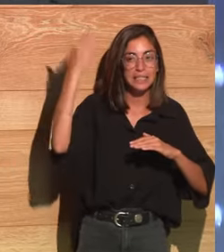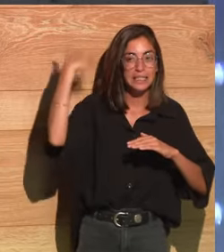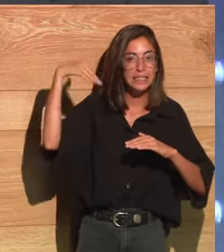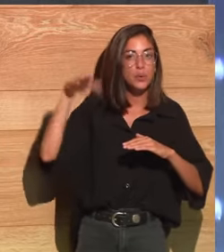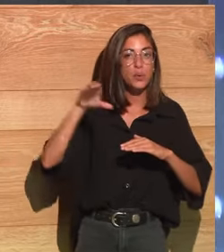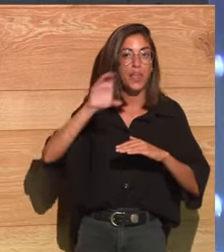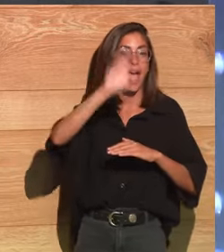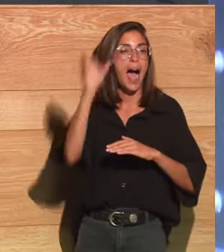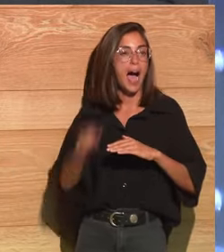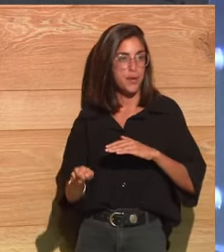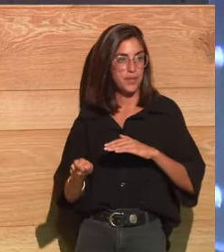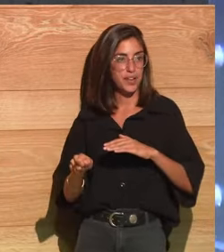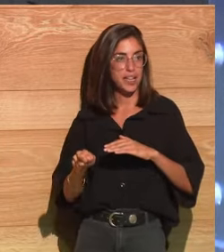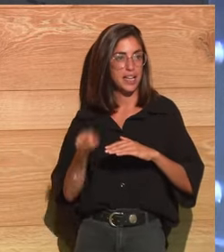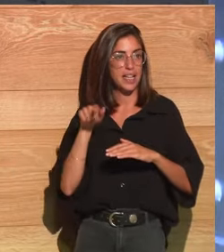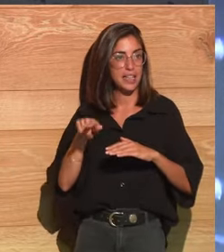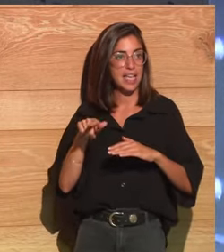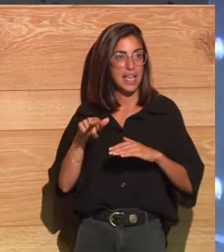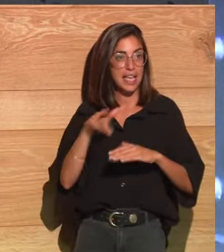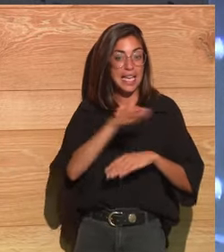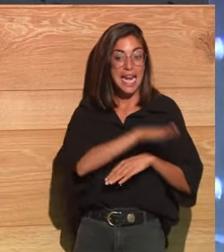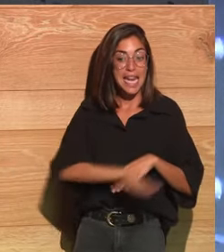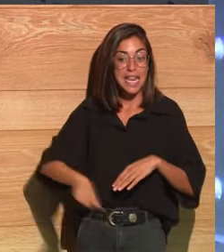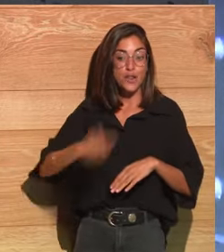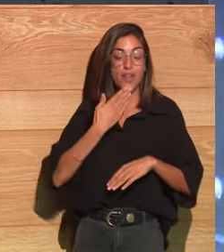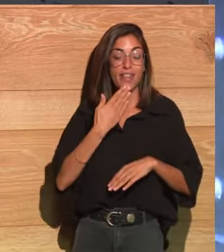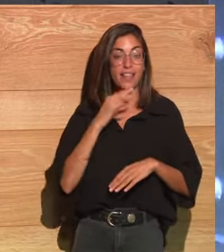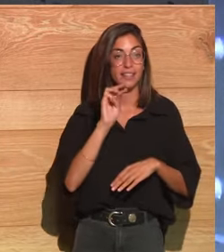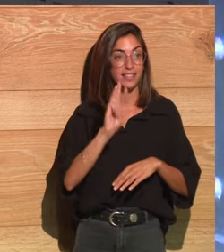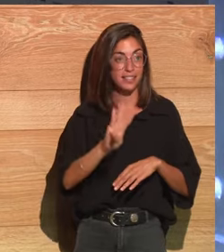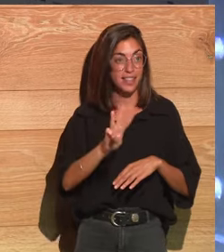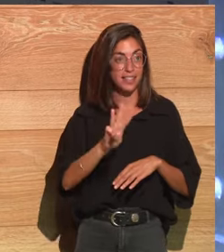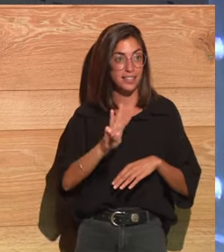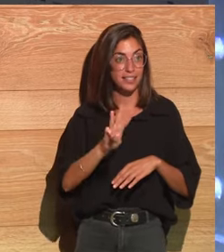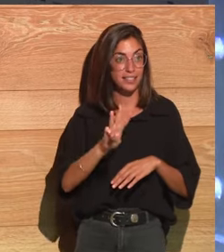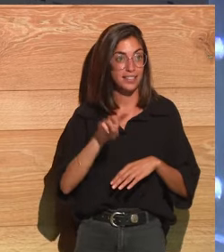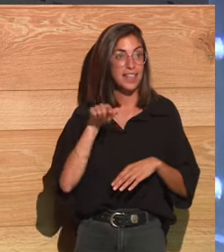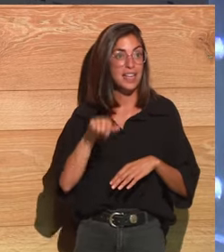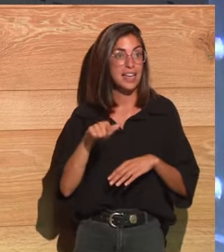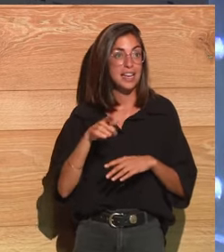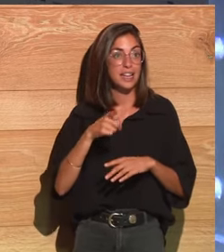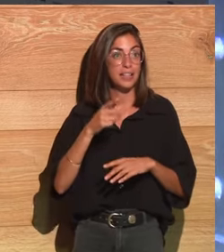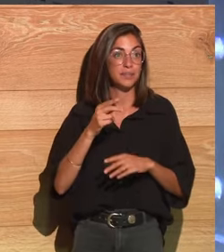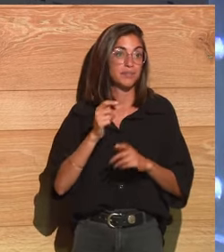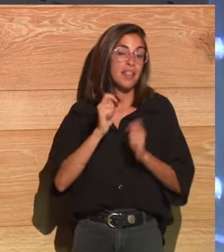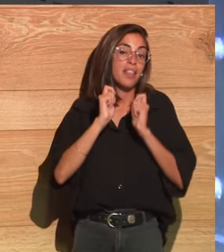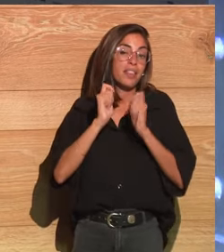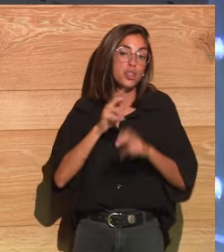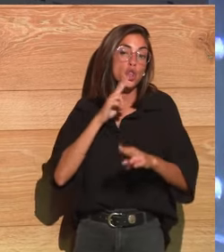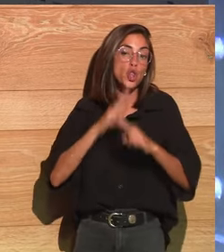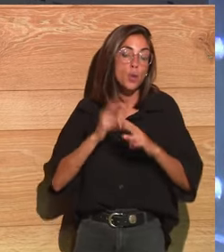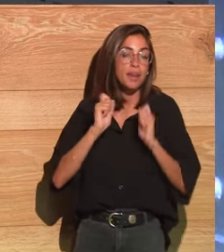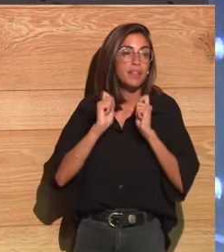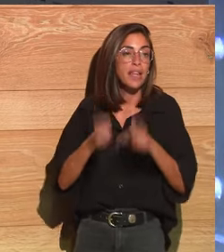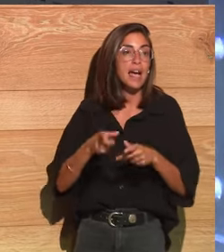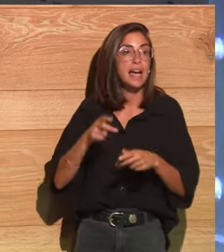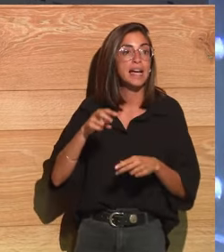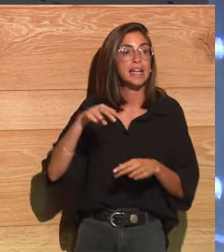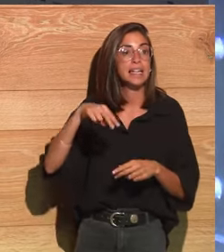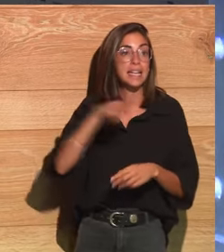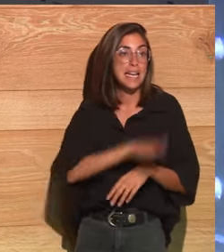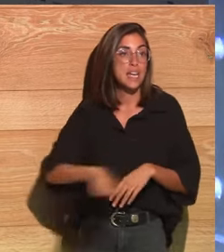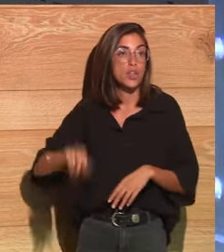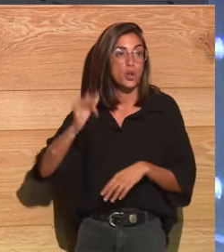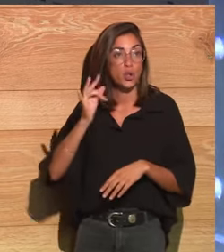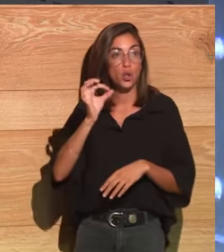del mundo de África, que fue el de un niño de 3 años, a quien bautizaron el niño Mtoto, y que